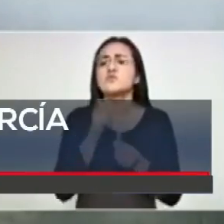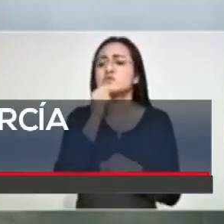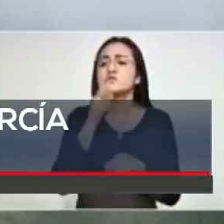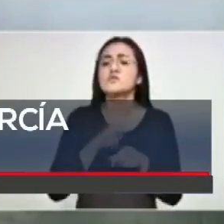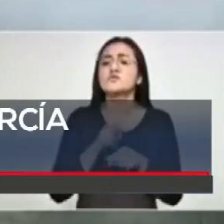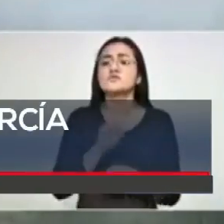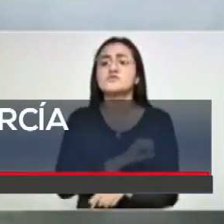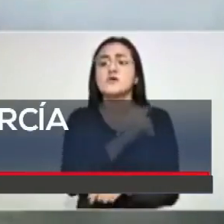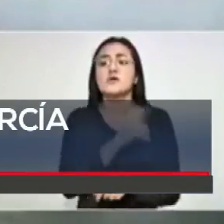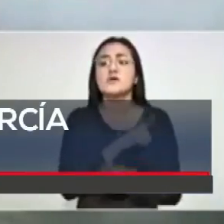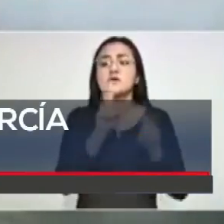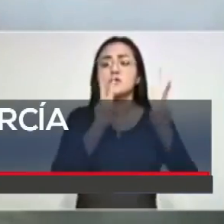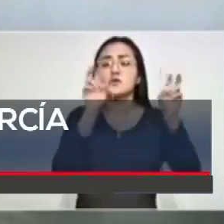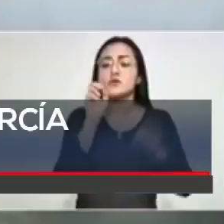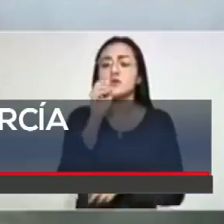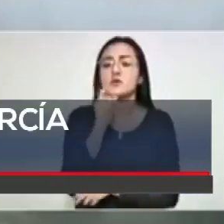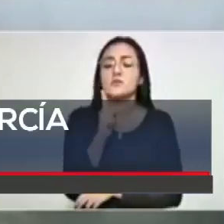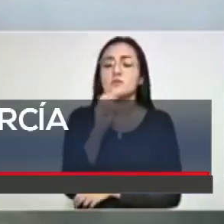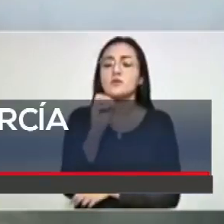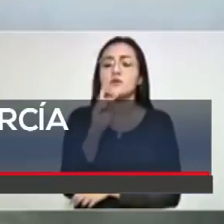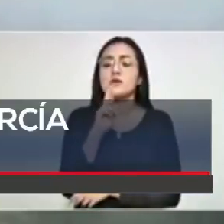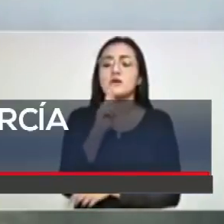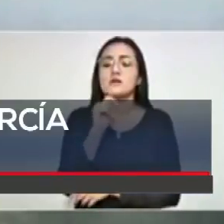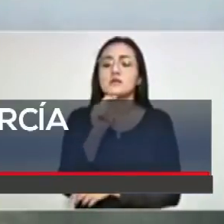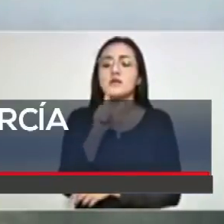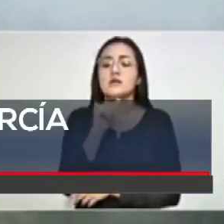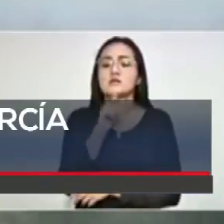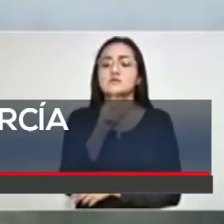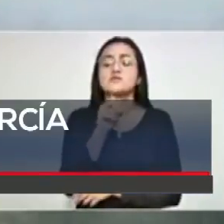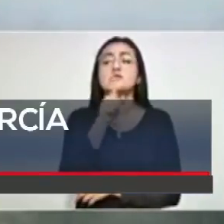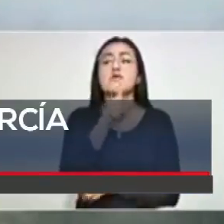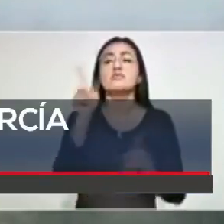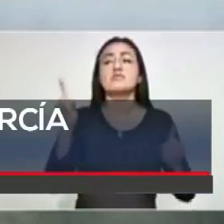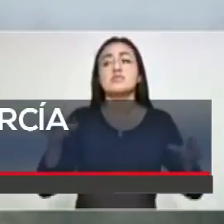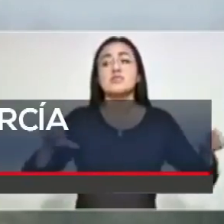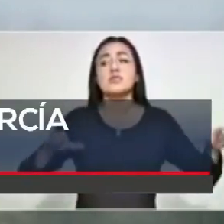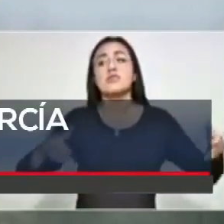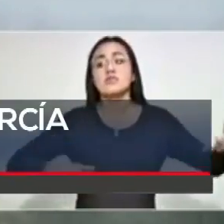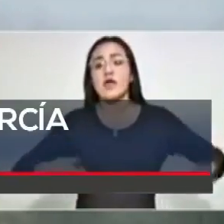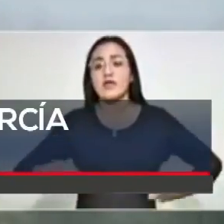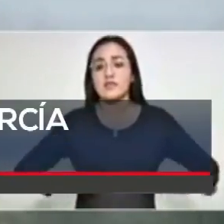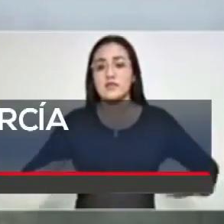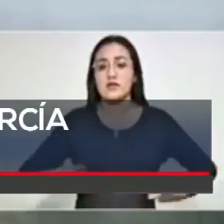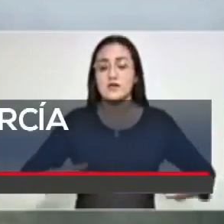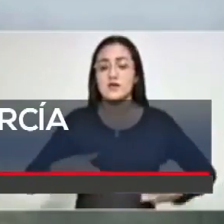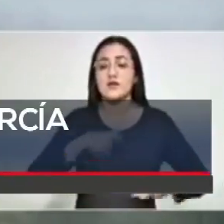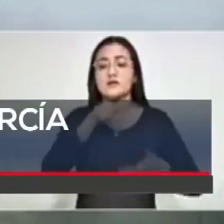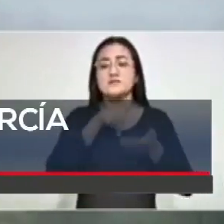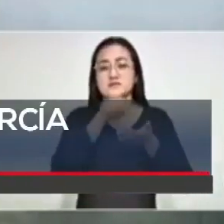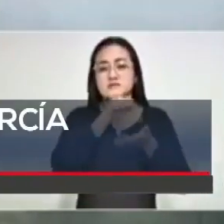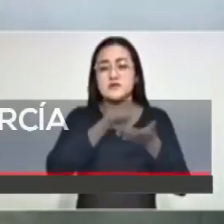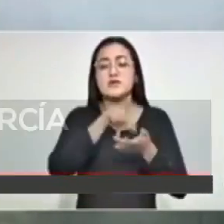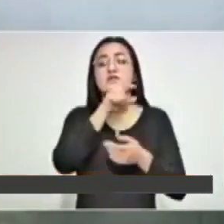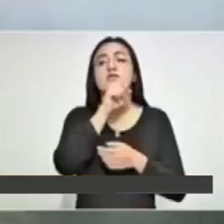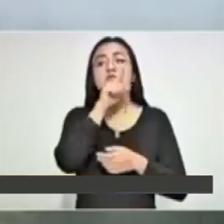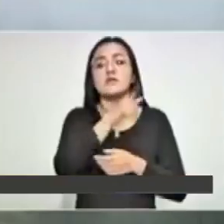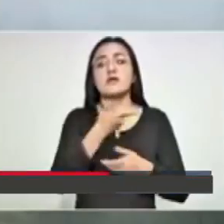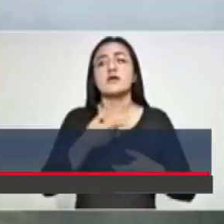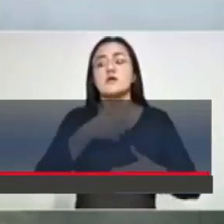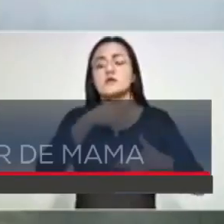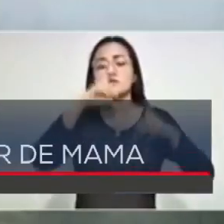salud de el portalillo en frente del teatro principal va a haber toma de mastografías con la unidad móvil toma de citologías